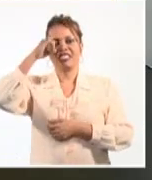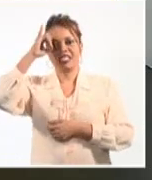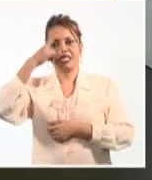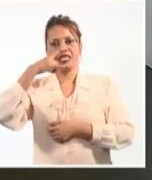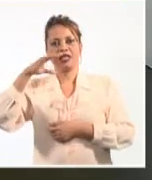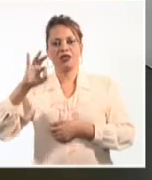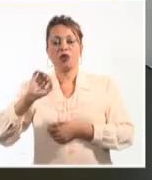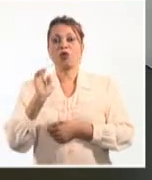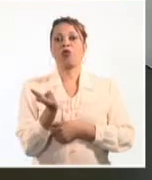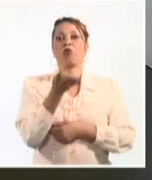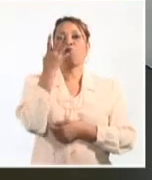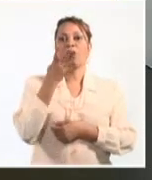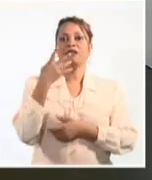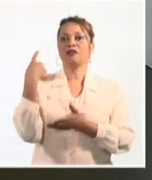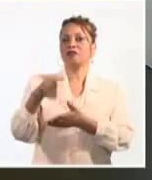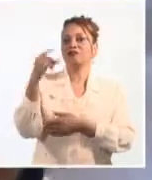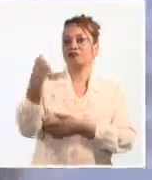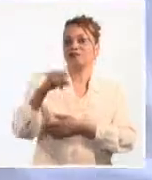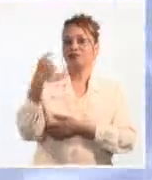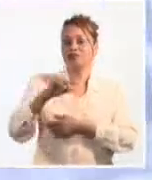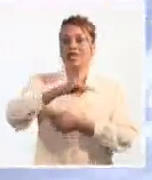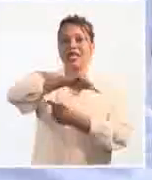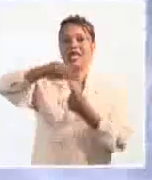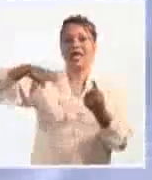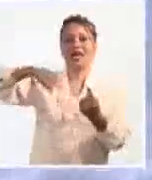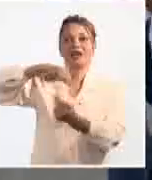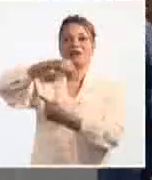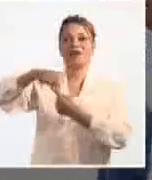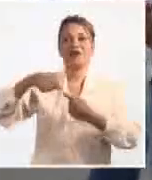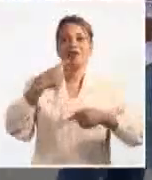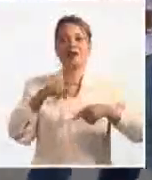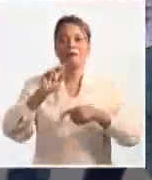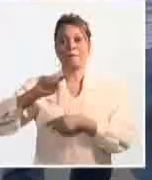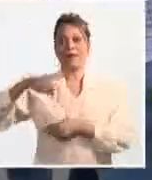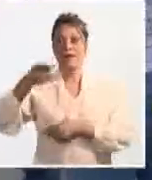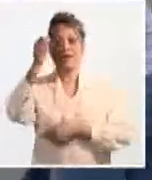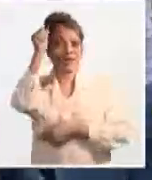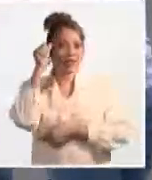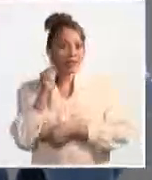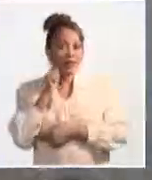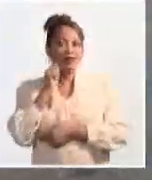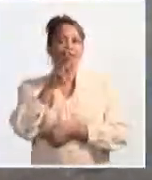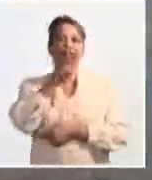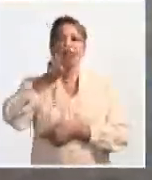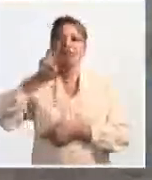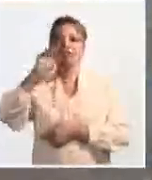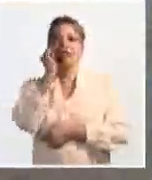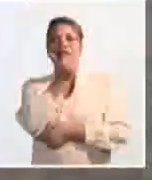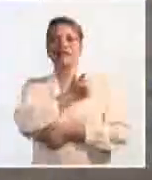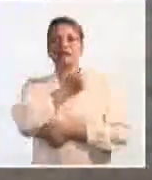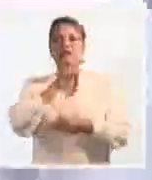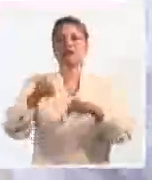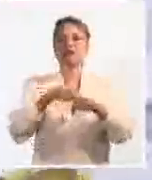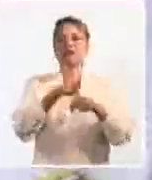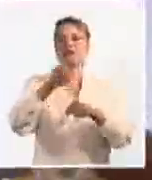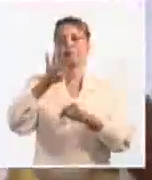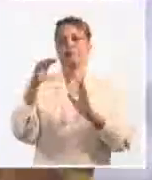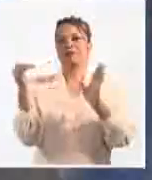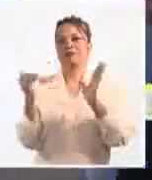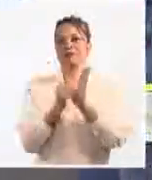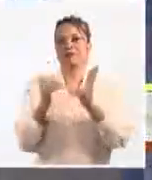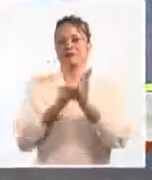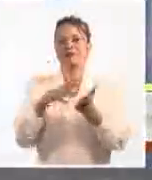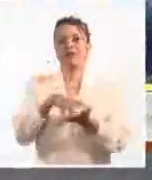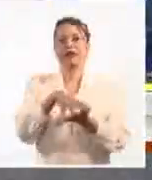de la rueda de casino más grande del mundo. La cita será mañana sábado, 23 de diciembre a las 4 de la tarde en la